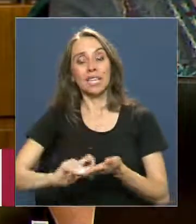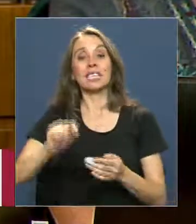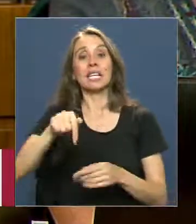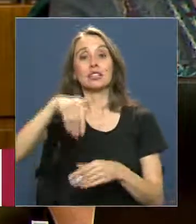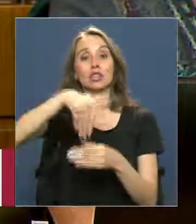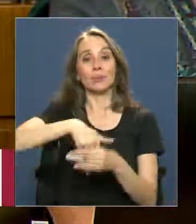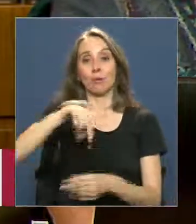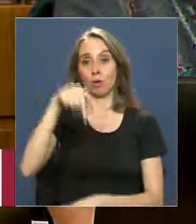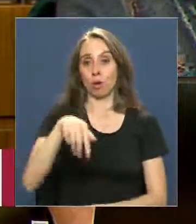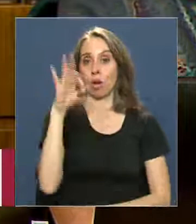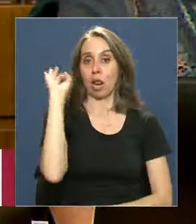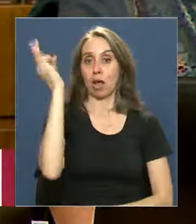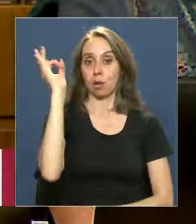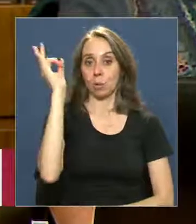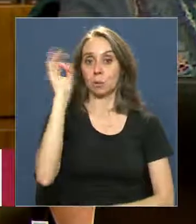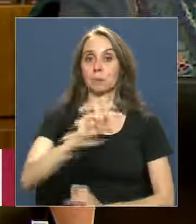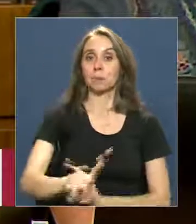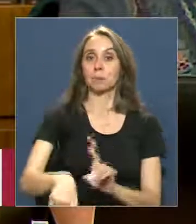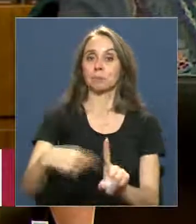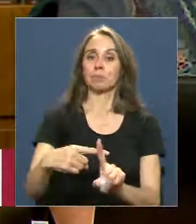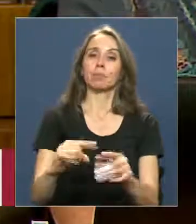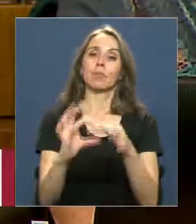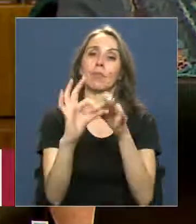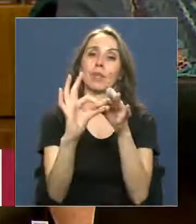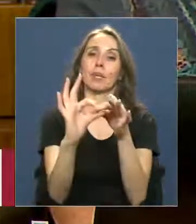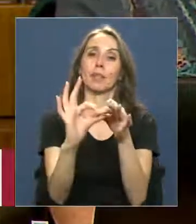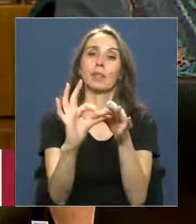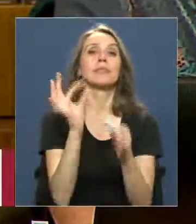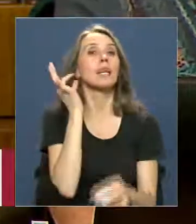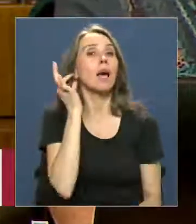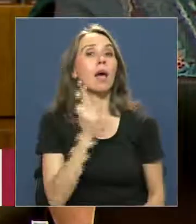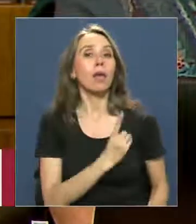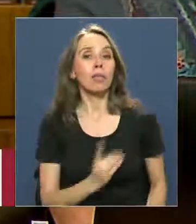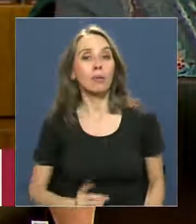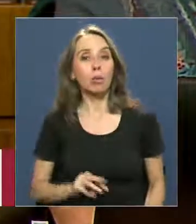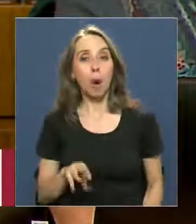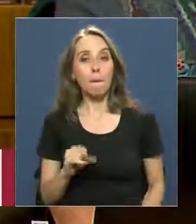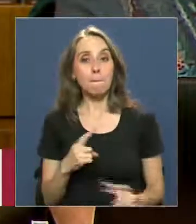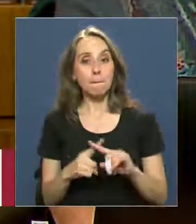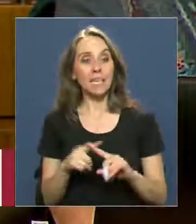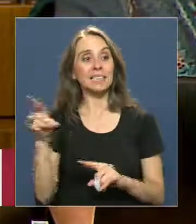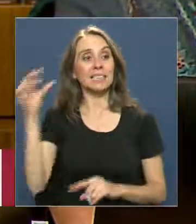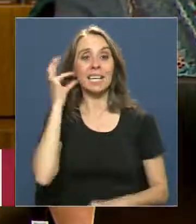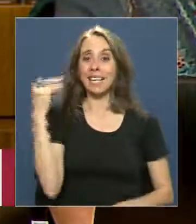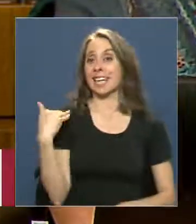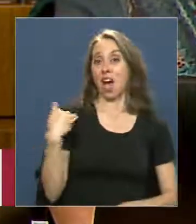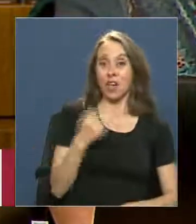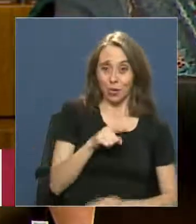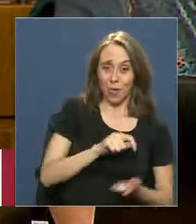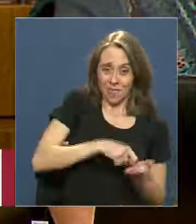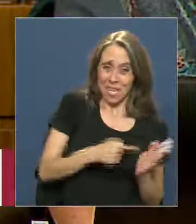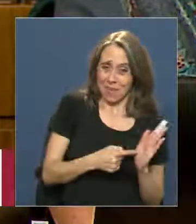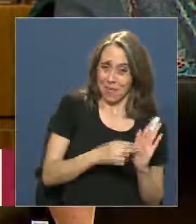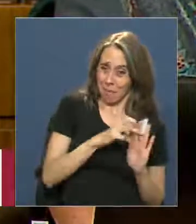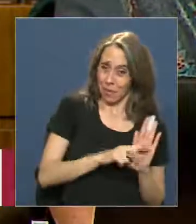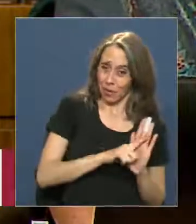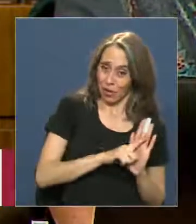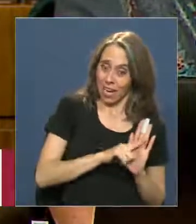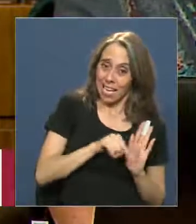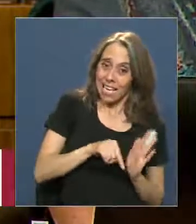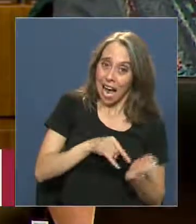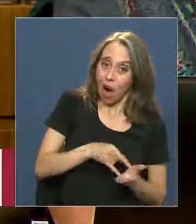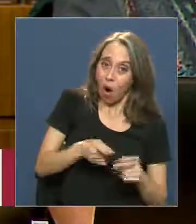esta sesión. Pero además agradezco a la diputada Claudia Mix, porque ella me invitó a firmar este proyecto que hoy día se